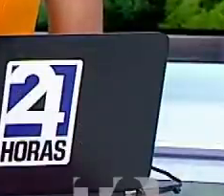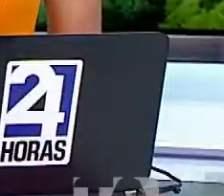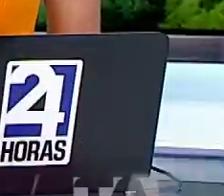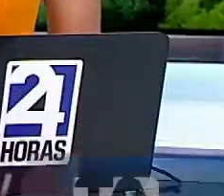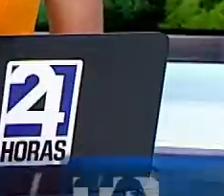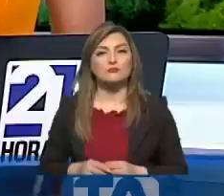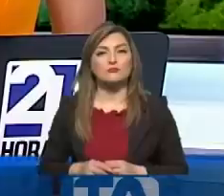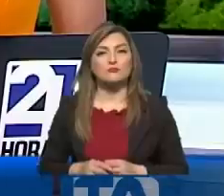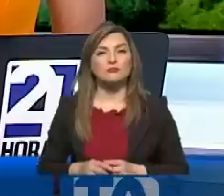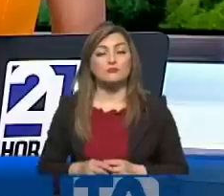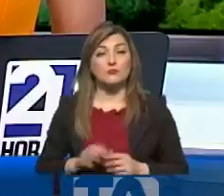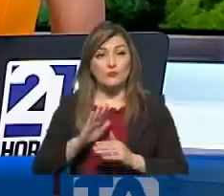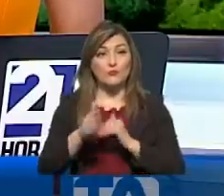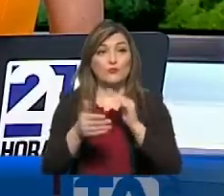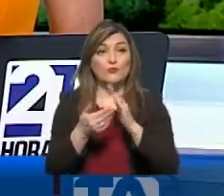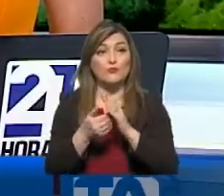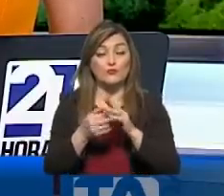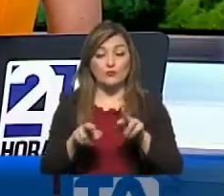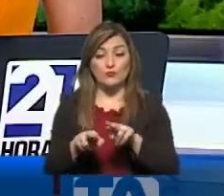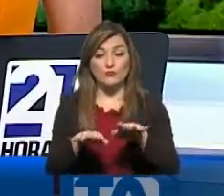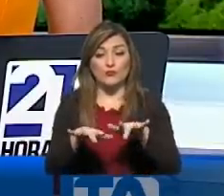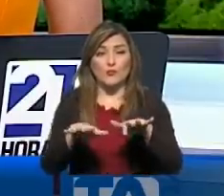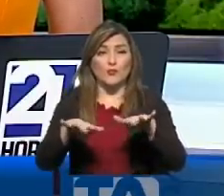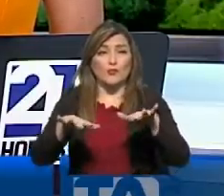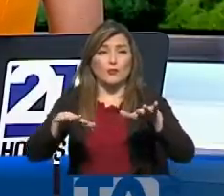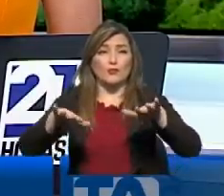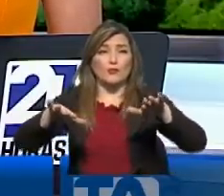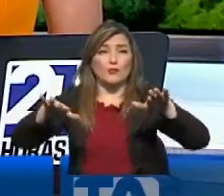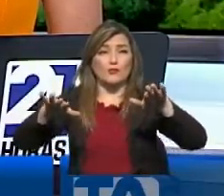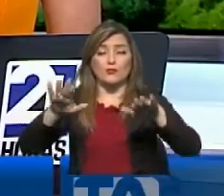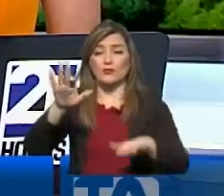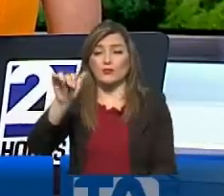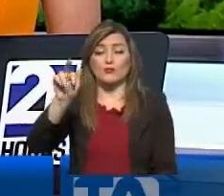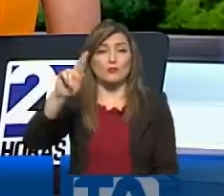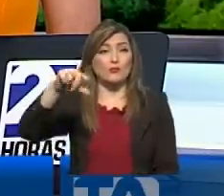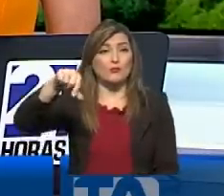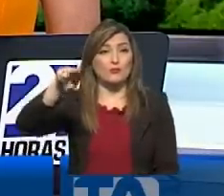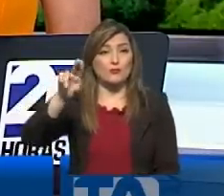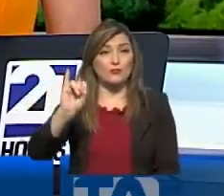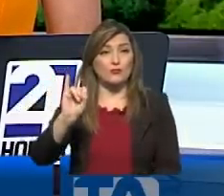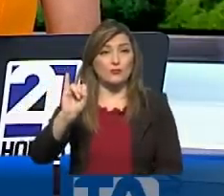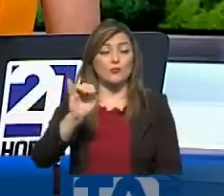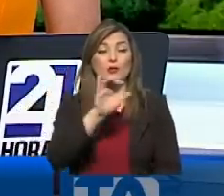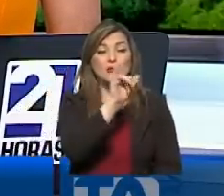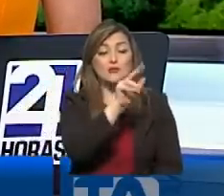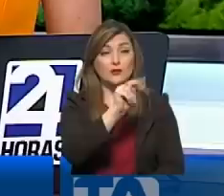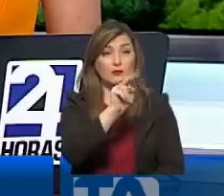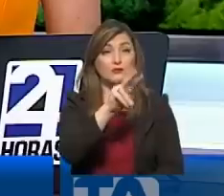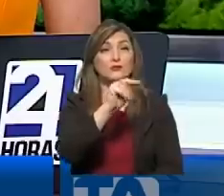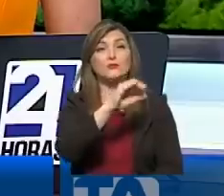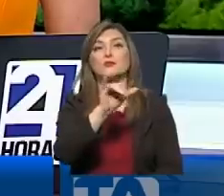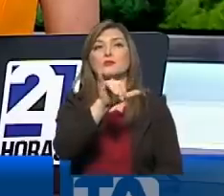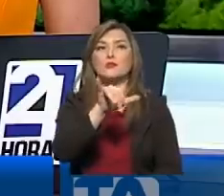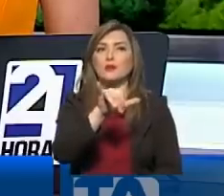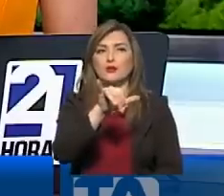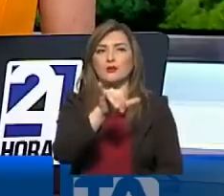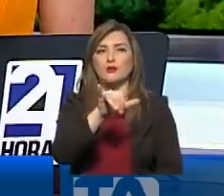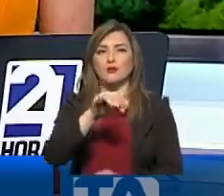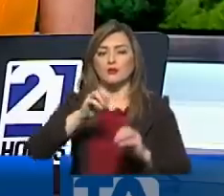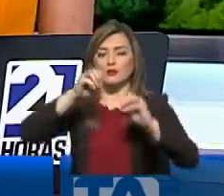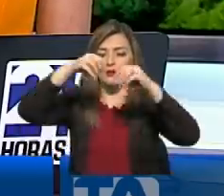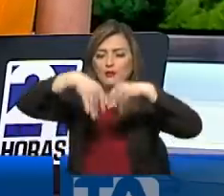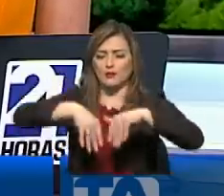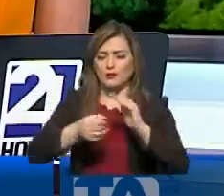Y nuevamente se registró el desbordamiento de los ríos Sarqui y Yanuncay en Cuenca, provocando la inundación de cerca de 30